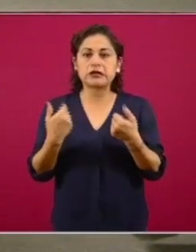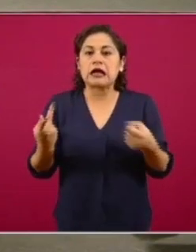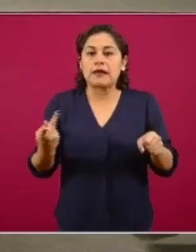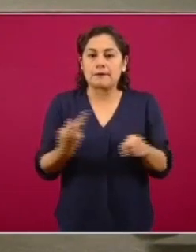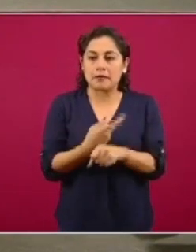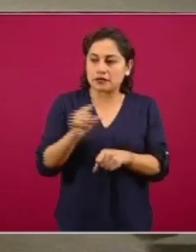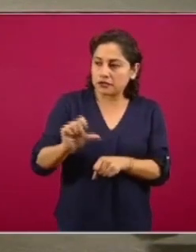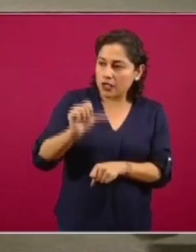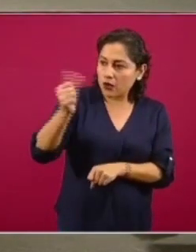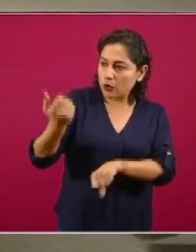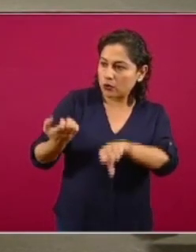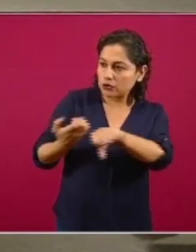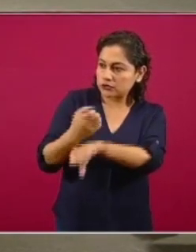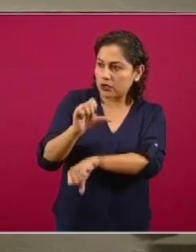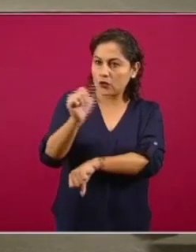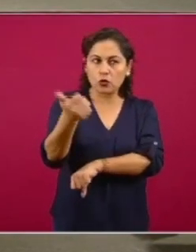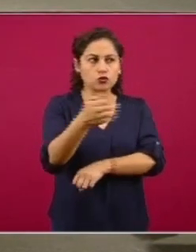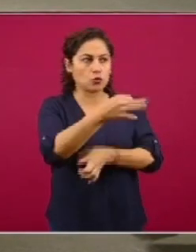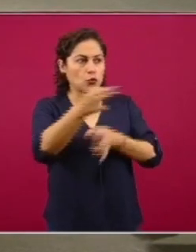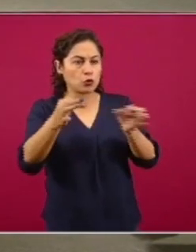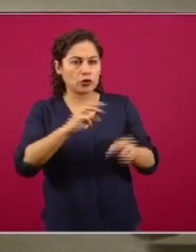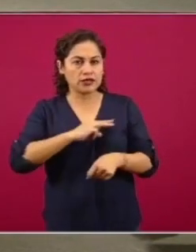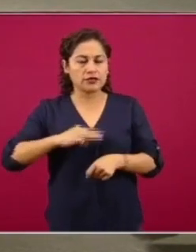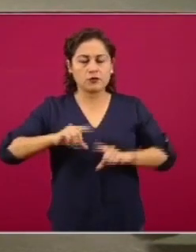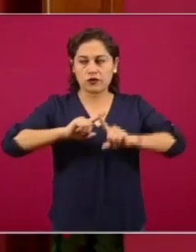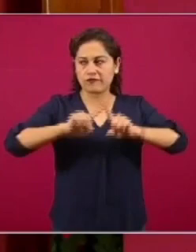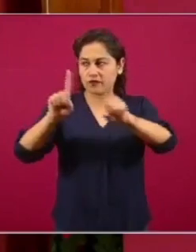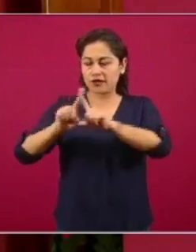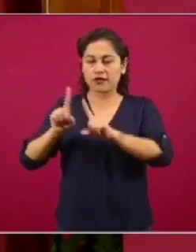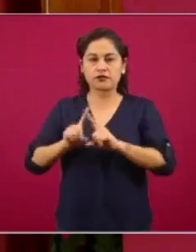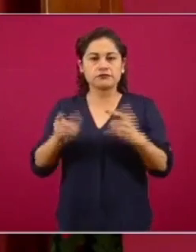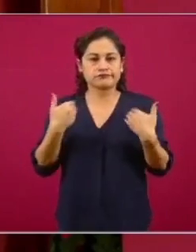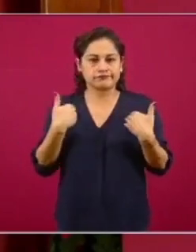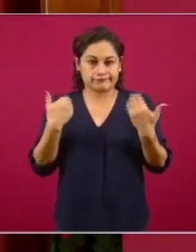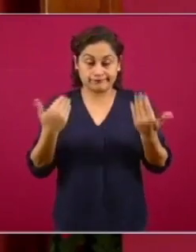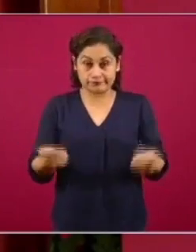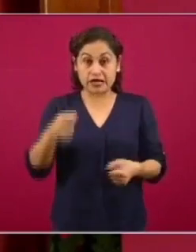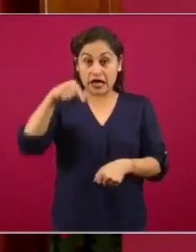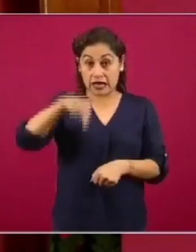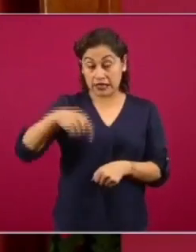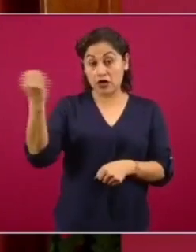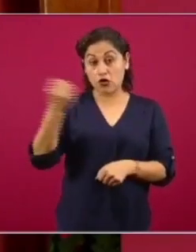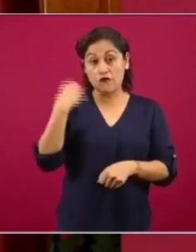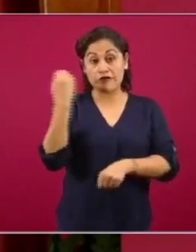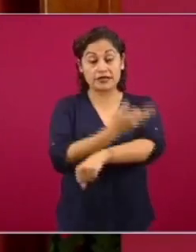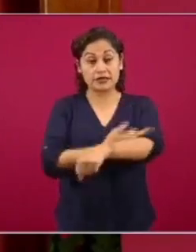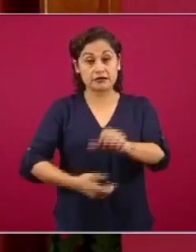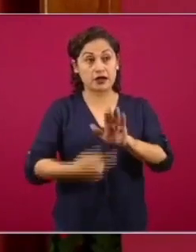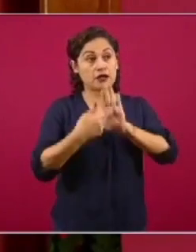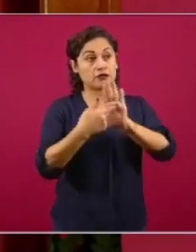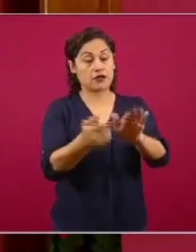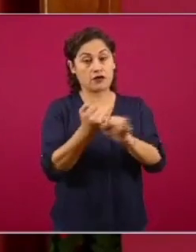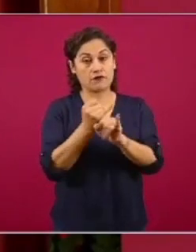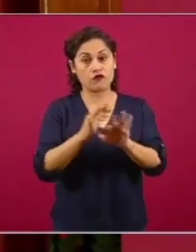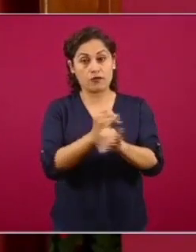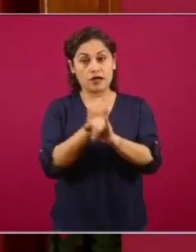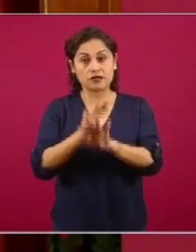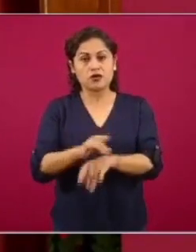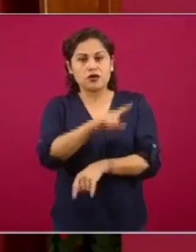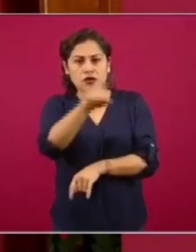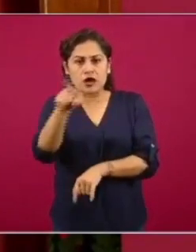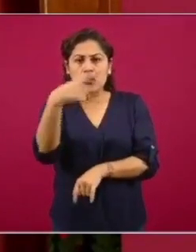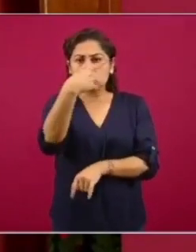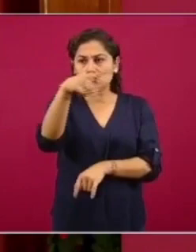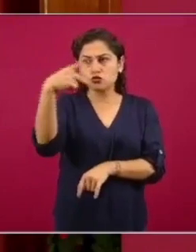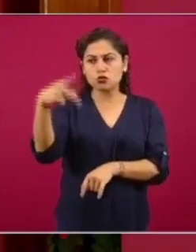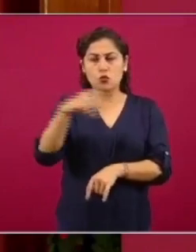Entonces, además de estas conferencias vespertinas, sabemos prácticamente todas las entidades federativas también tienen actualizaciones diarias o